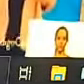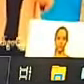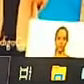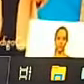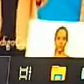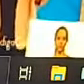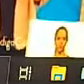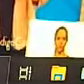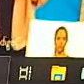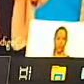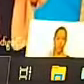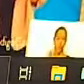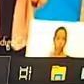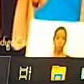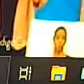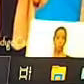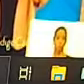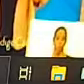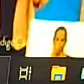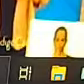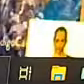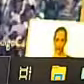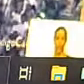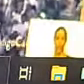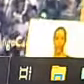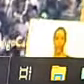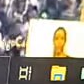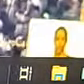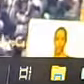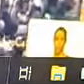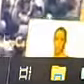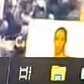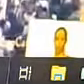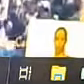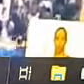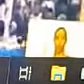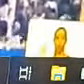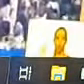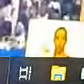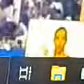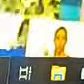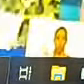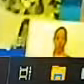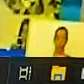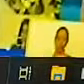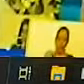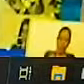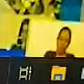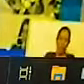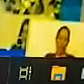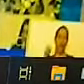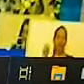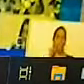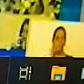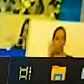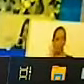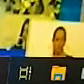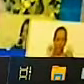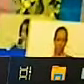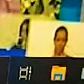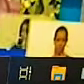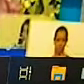Hace poco se cumplió un año del concierto en la frontera de Colombia y Venezuela que buscaba presionar a Nicolás Maduro para dejar el poder. Una de las